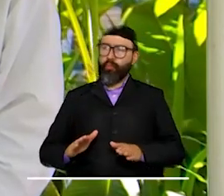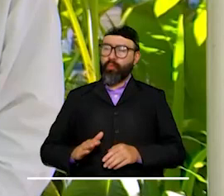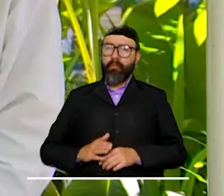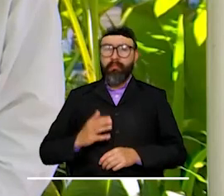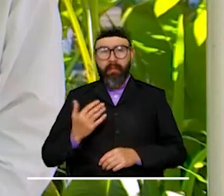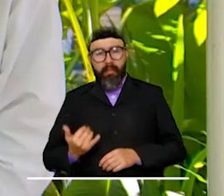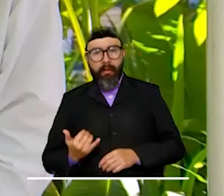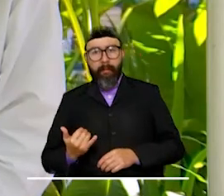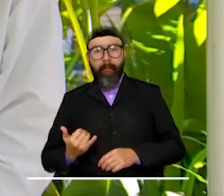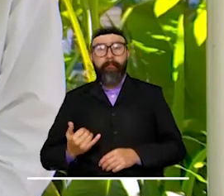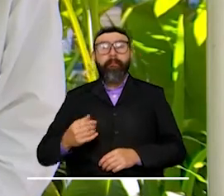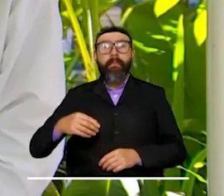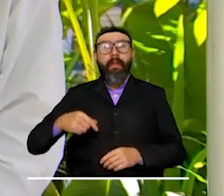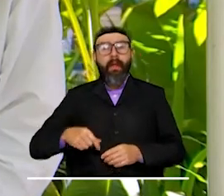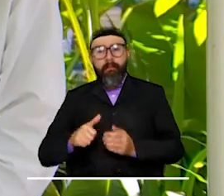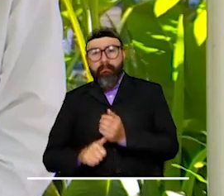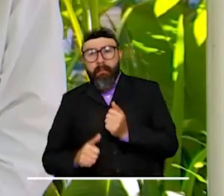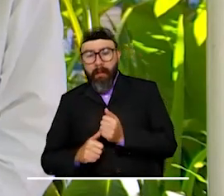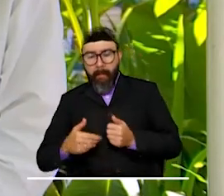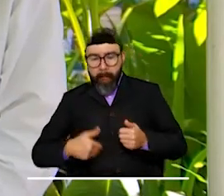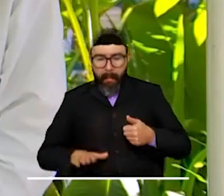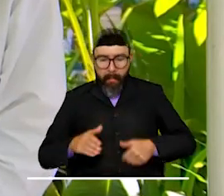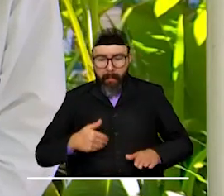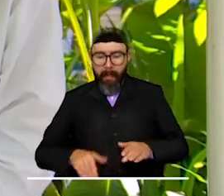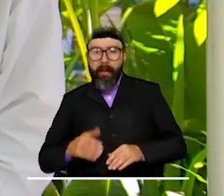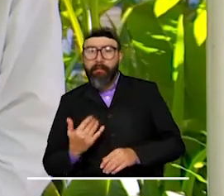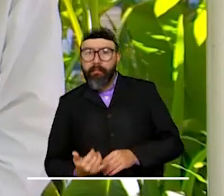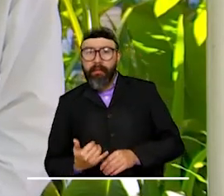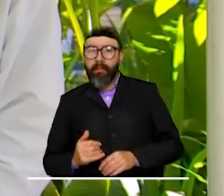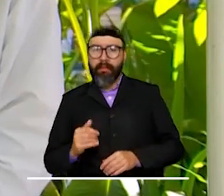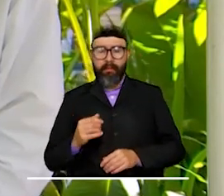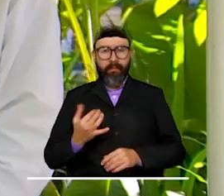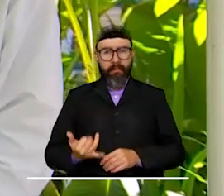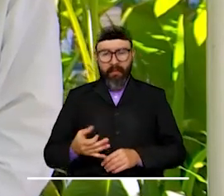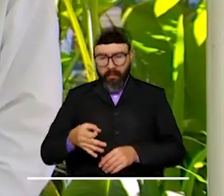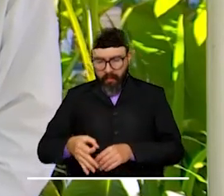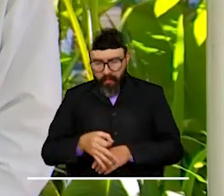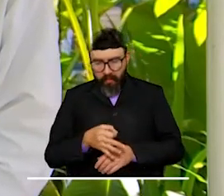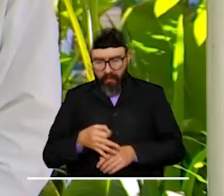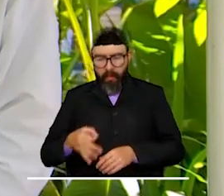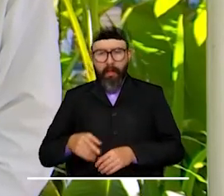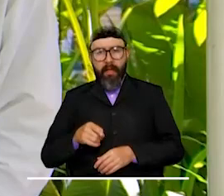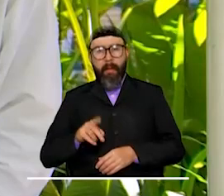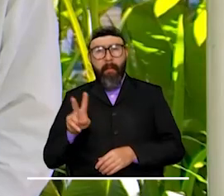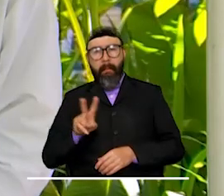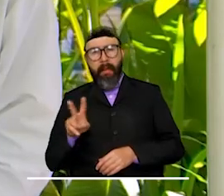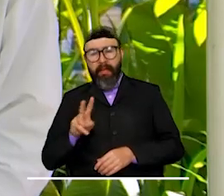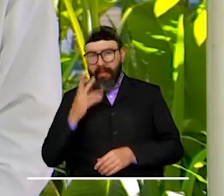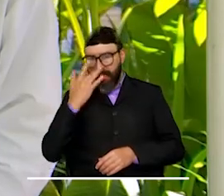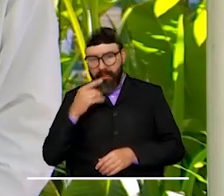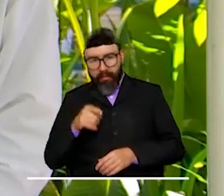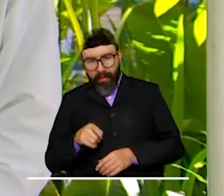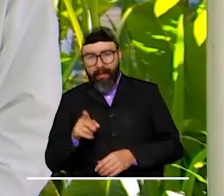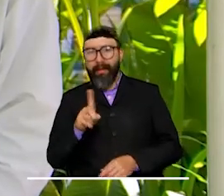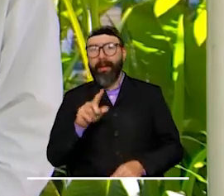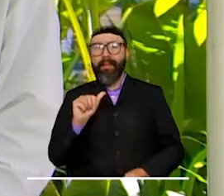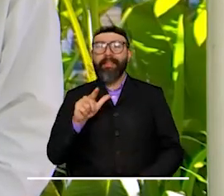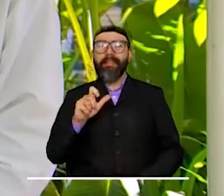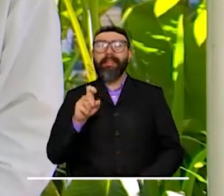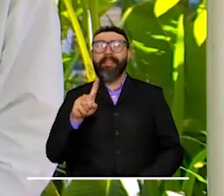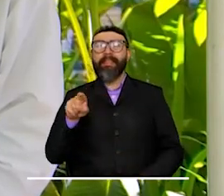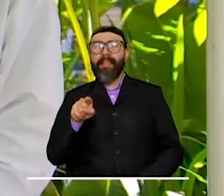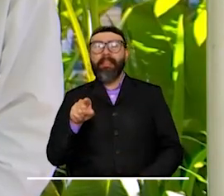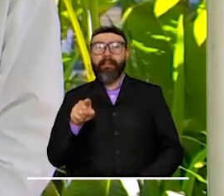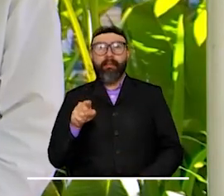son sales biliares precipitadas, son unas pepas verdes y negras que botan con la deposición e inmediatamente, pues